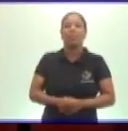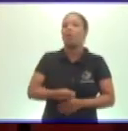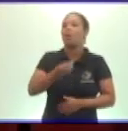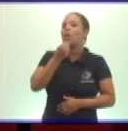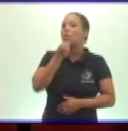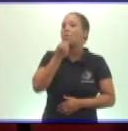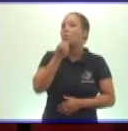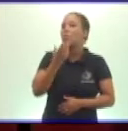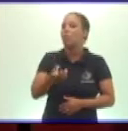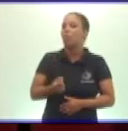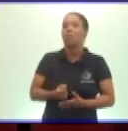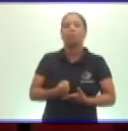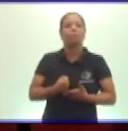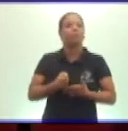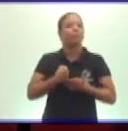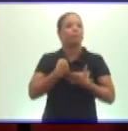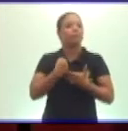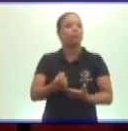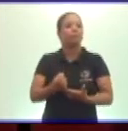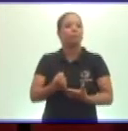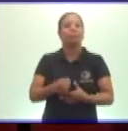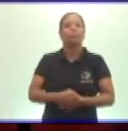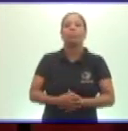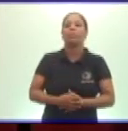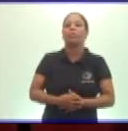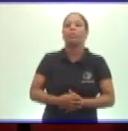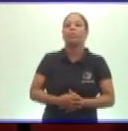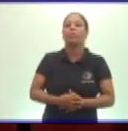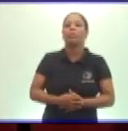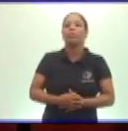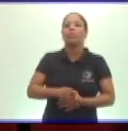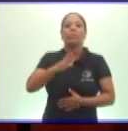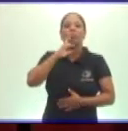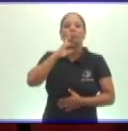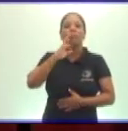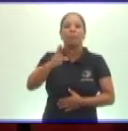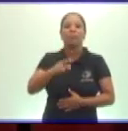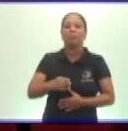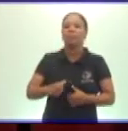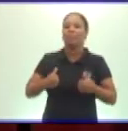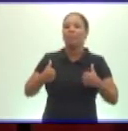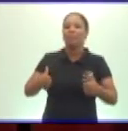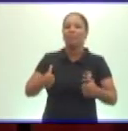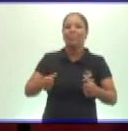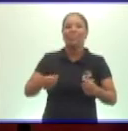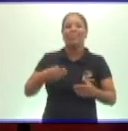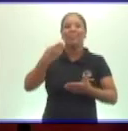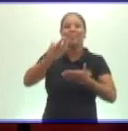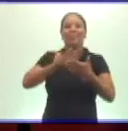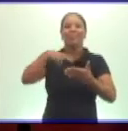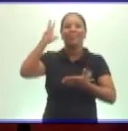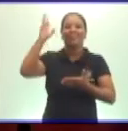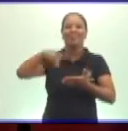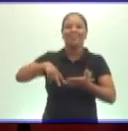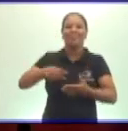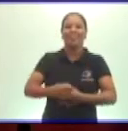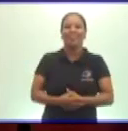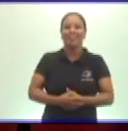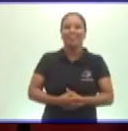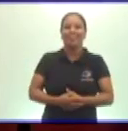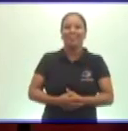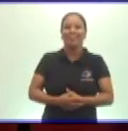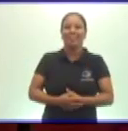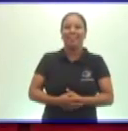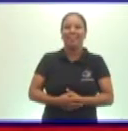definitiva, garantizarte la solución satisfactoria de los exámenes. Por lo tanto,